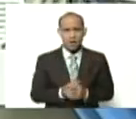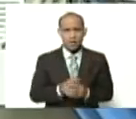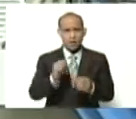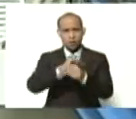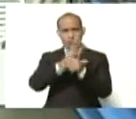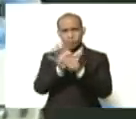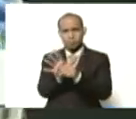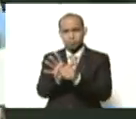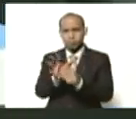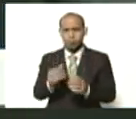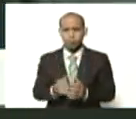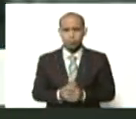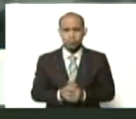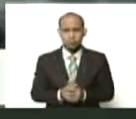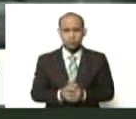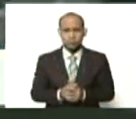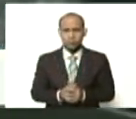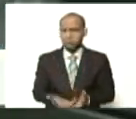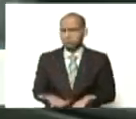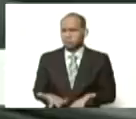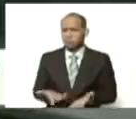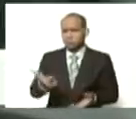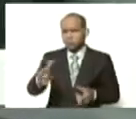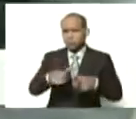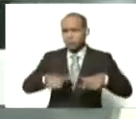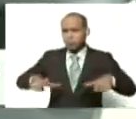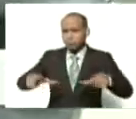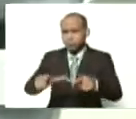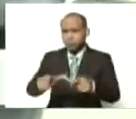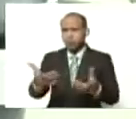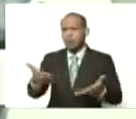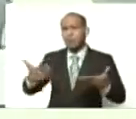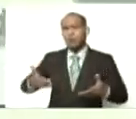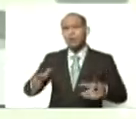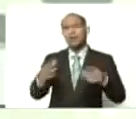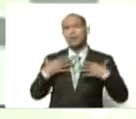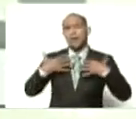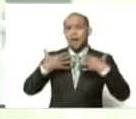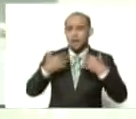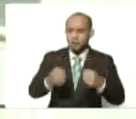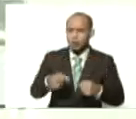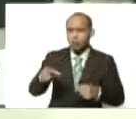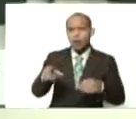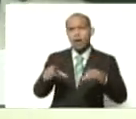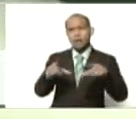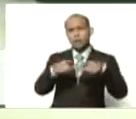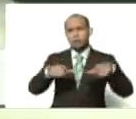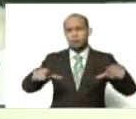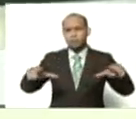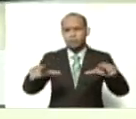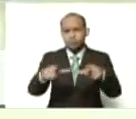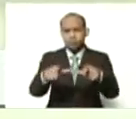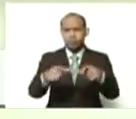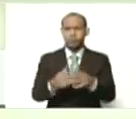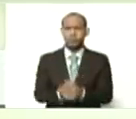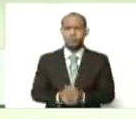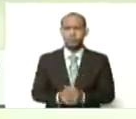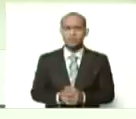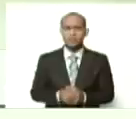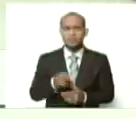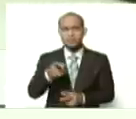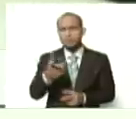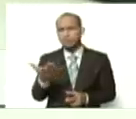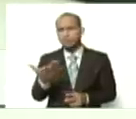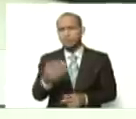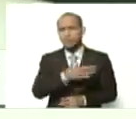pandemia, asumir áreas tan importantes de la salud como lo es precisamente esta unidad oncológica. Esta unidad oncológica, presidente,